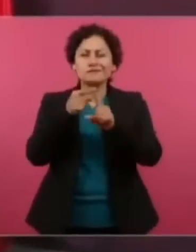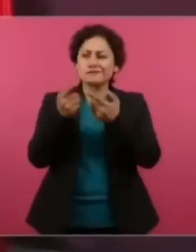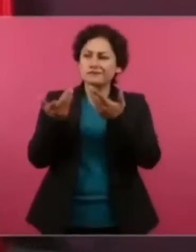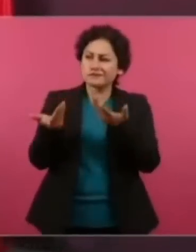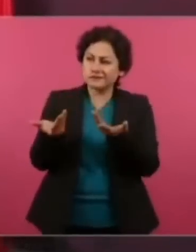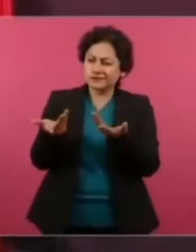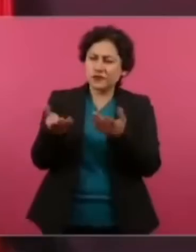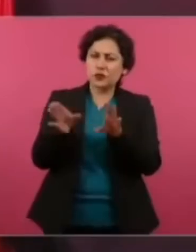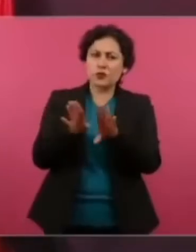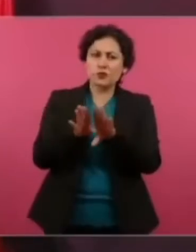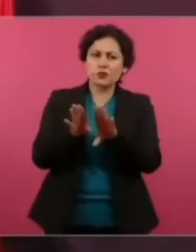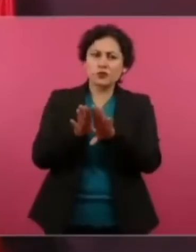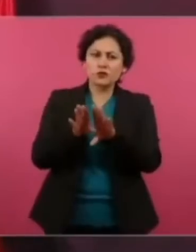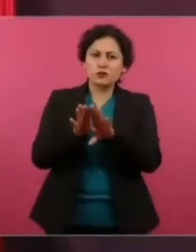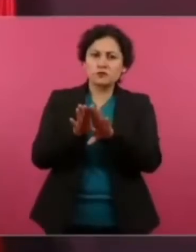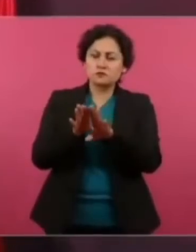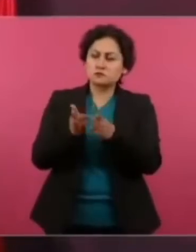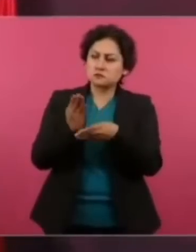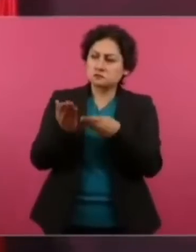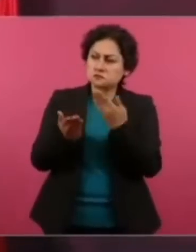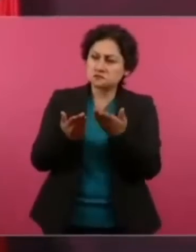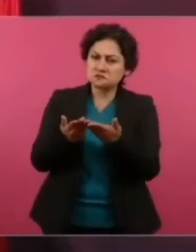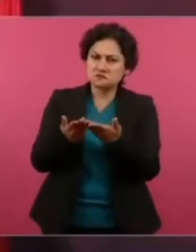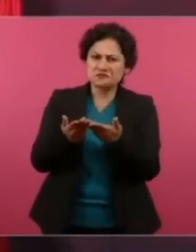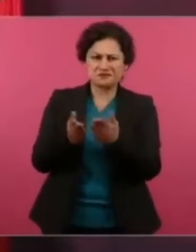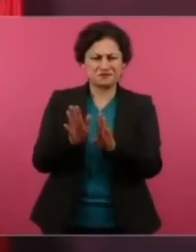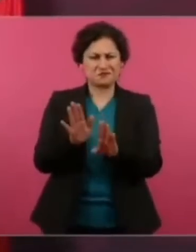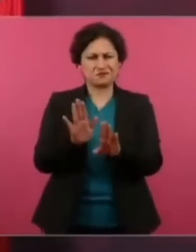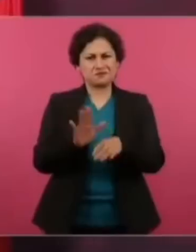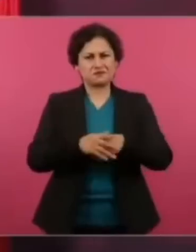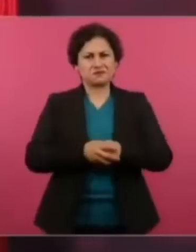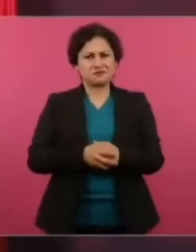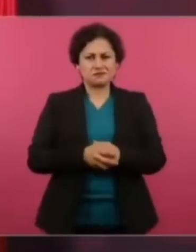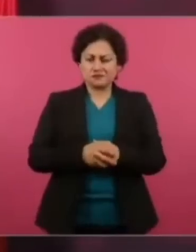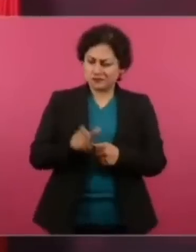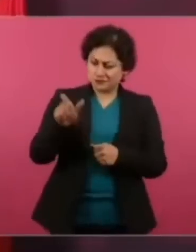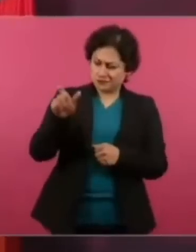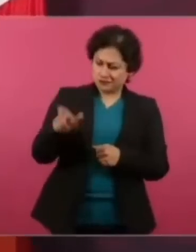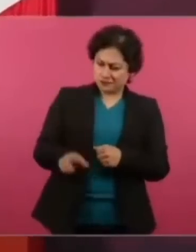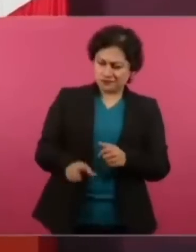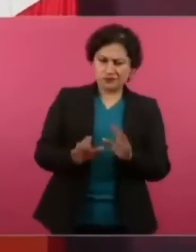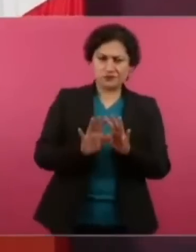No, no, no, no, no, no. Son chuecos.